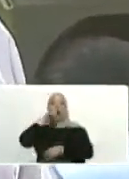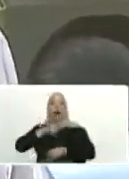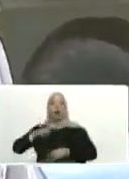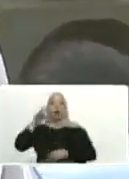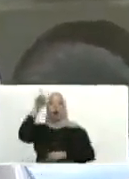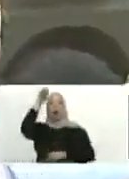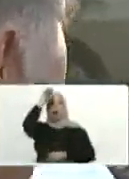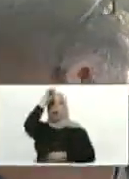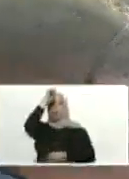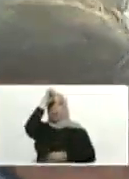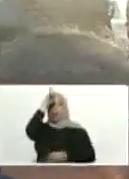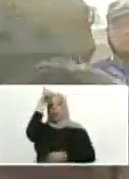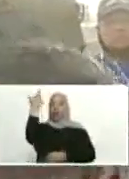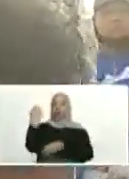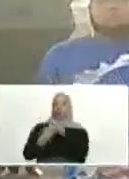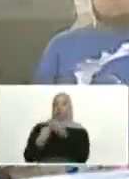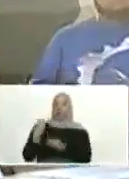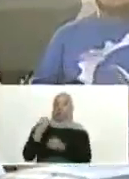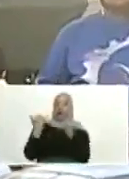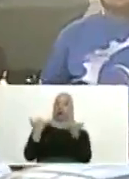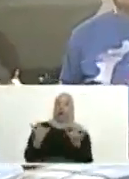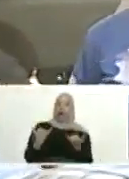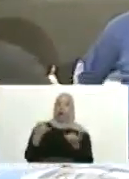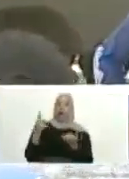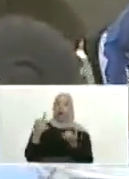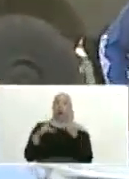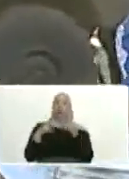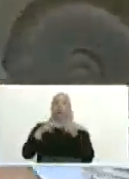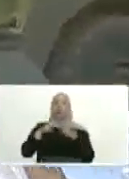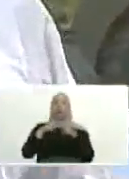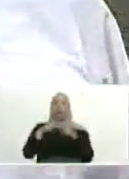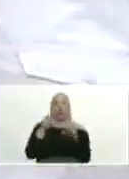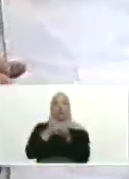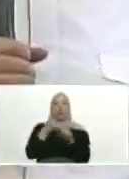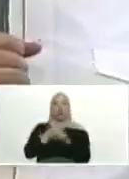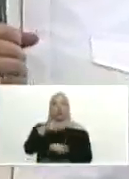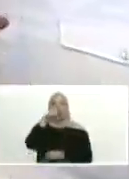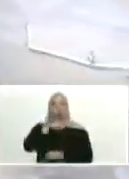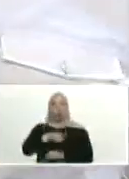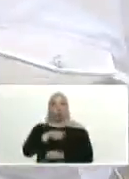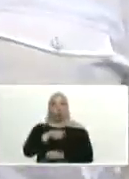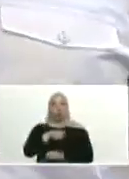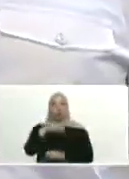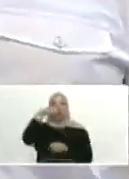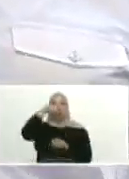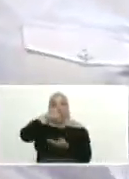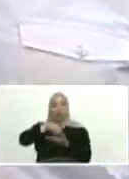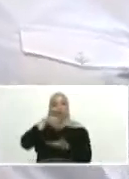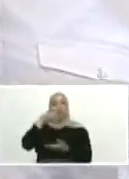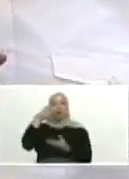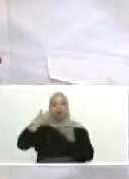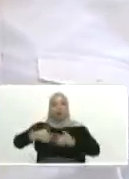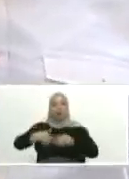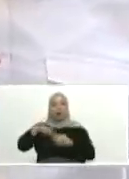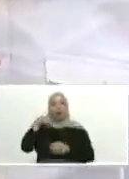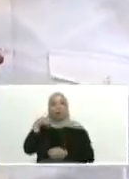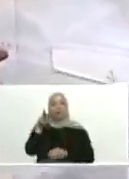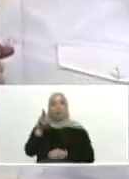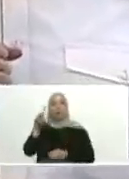era hecho en fundición esto lo está haciendo un taller que se llama bicoa que es parte del Estado de pedevesa y parte privada